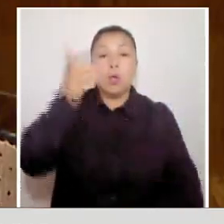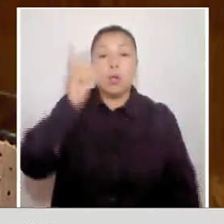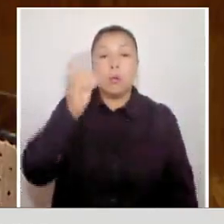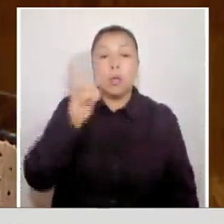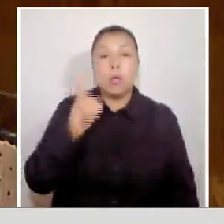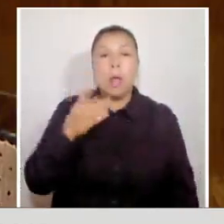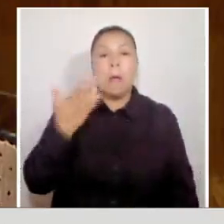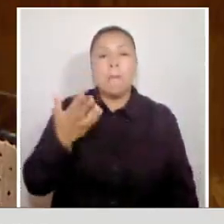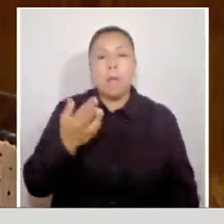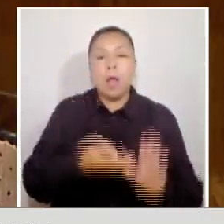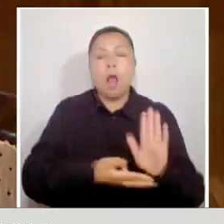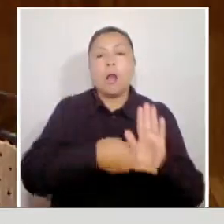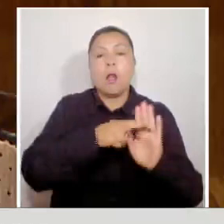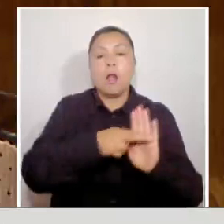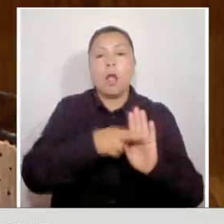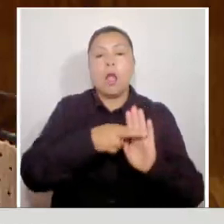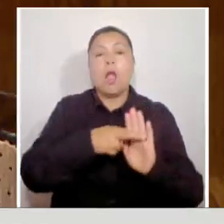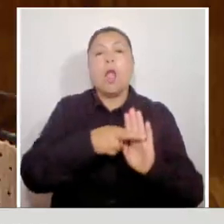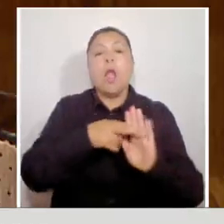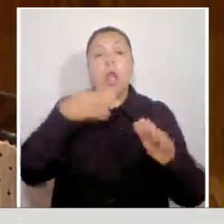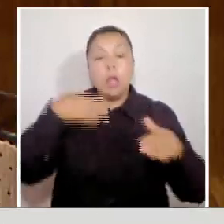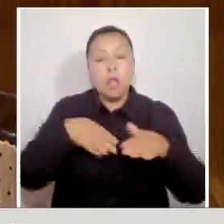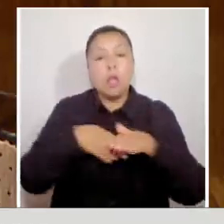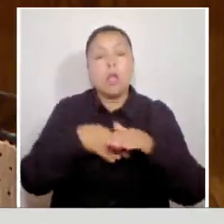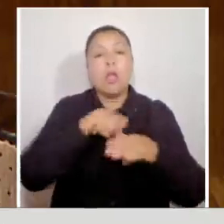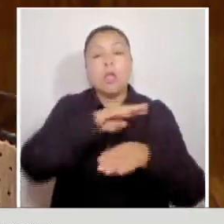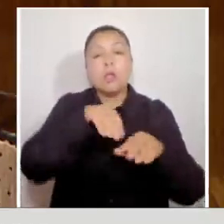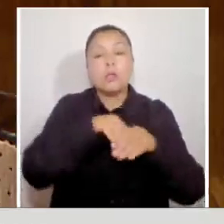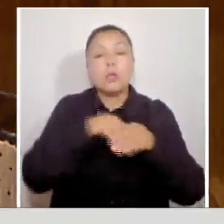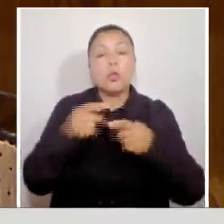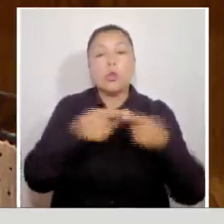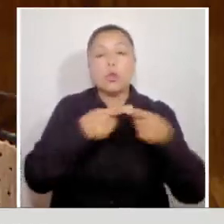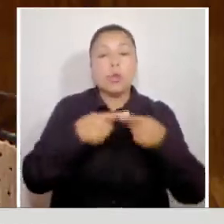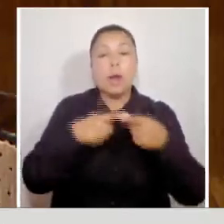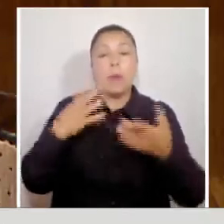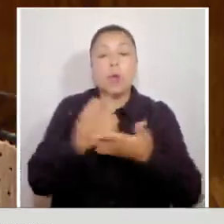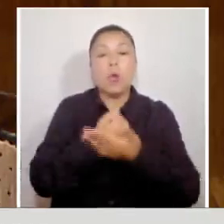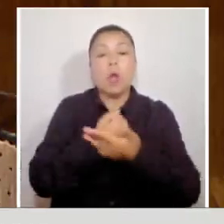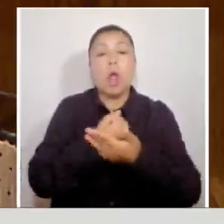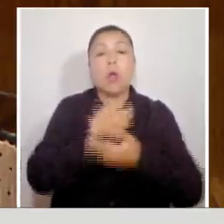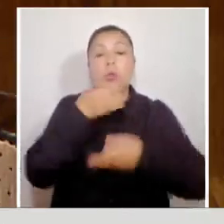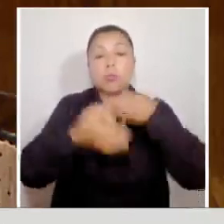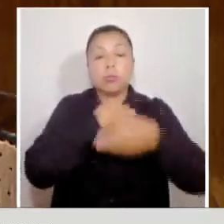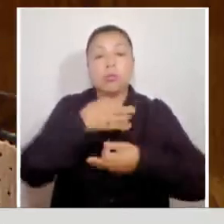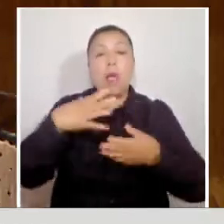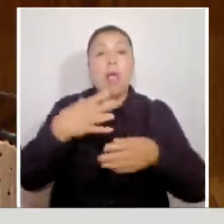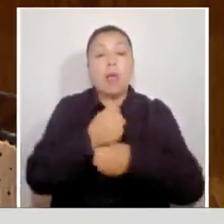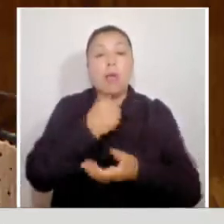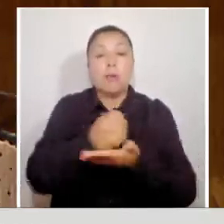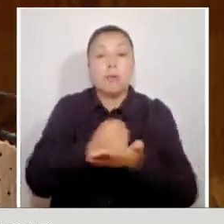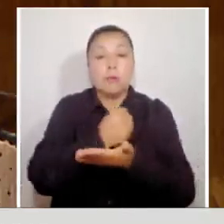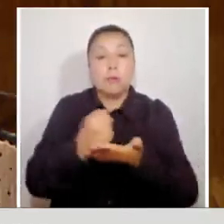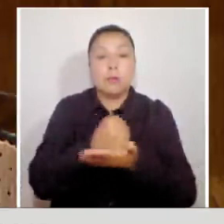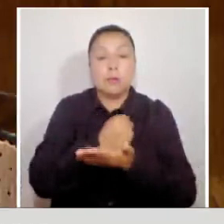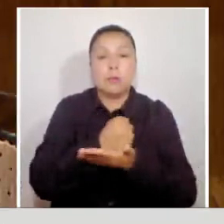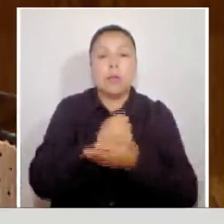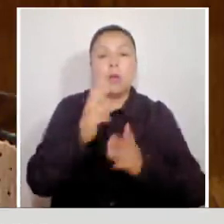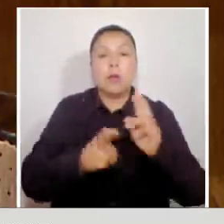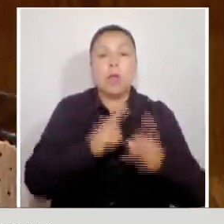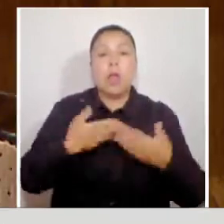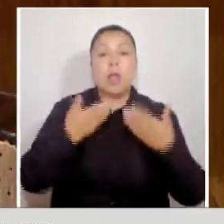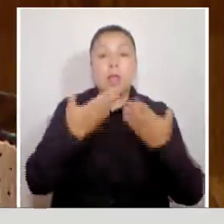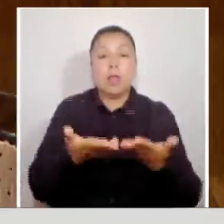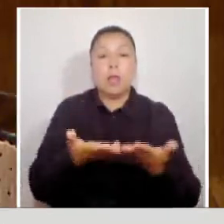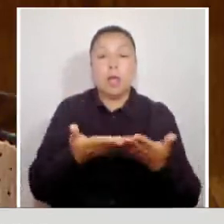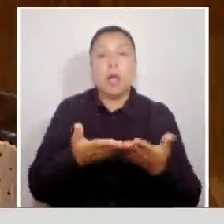rehabilitación e inserción Social para lograr lo anterior es necesario hacer más Expedito y eficiente los trámites relativos al otorgamiento y